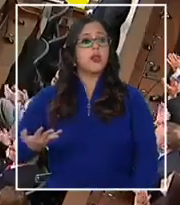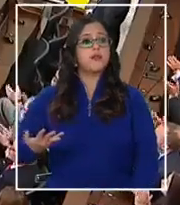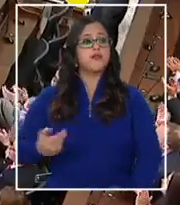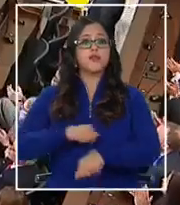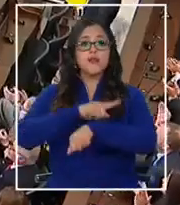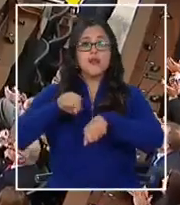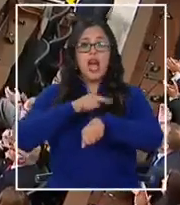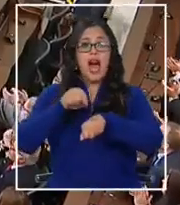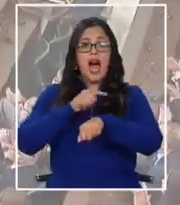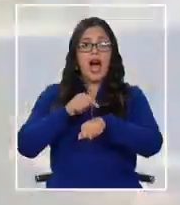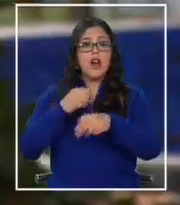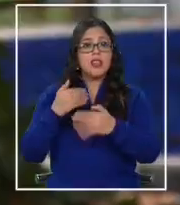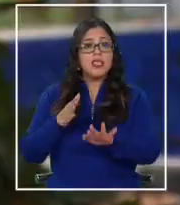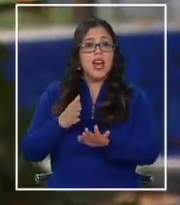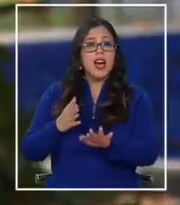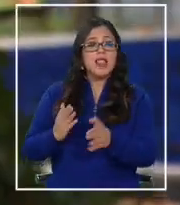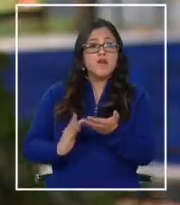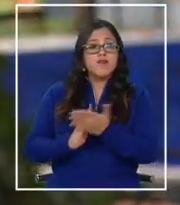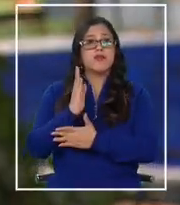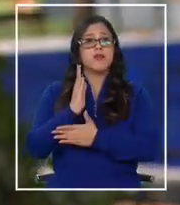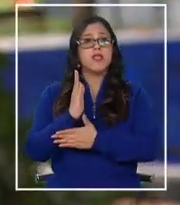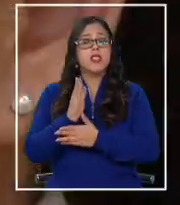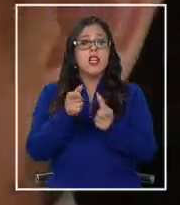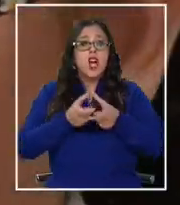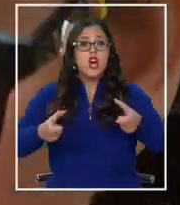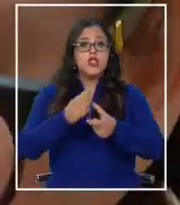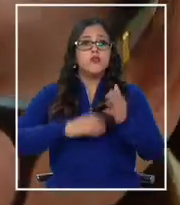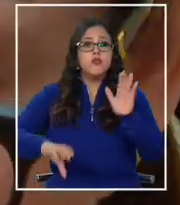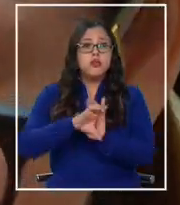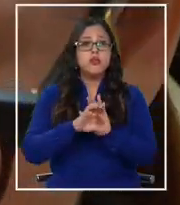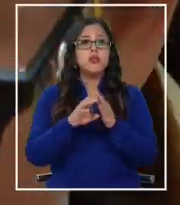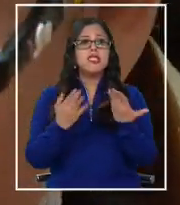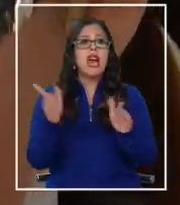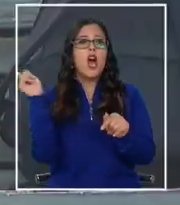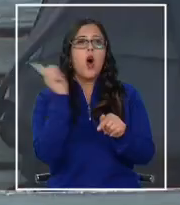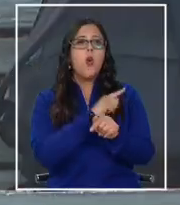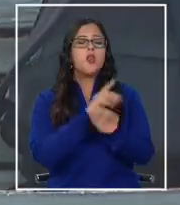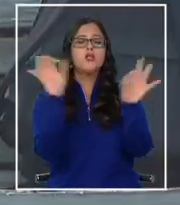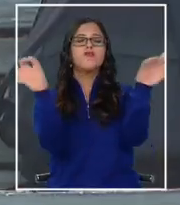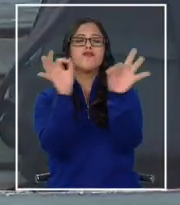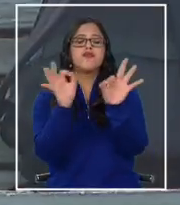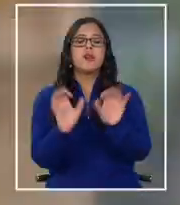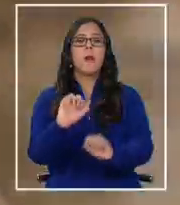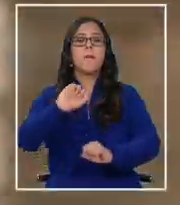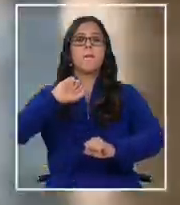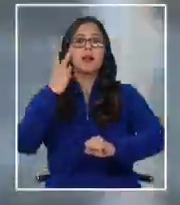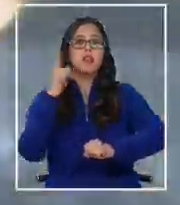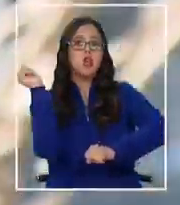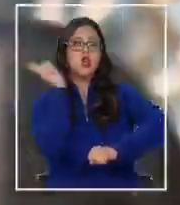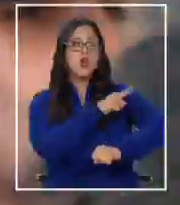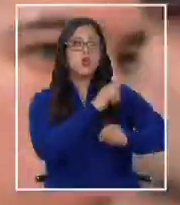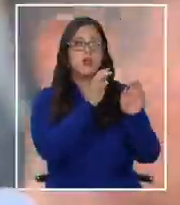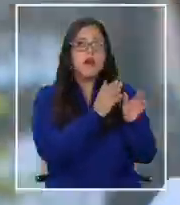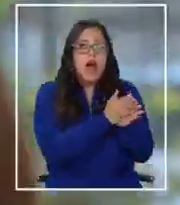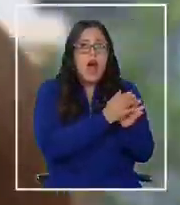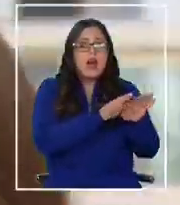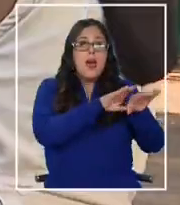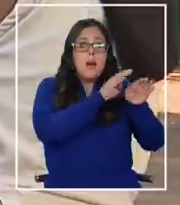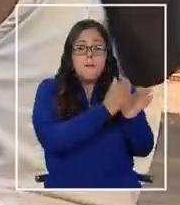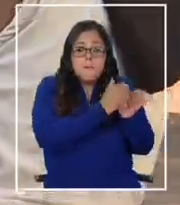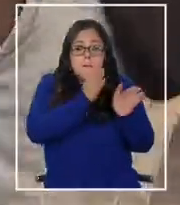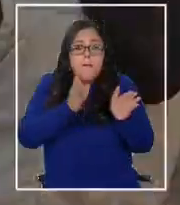A solo horas de su instalación, el Consejo Constitucional afina los últimos detalles para esta segunda y última parte del